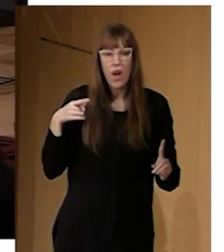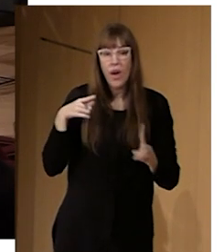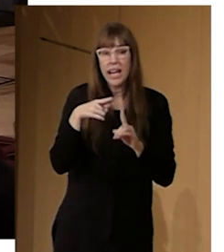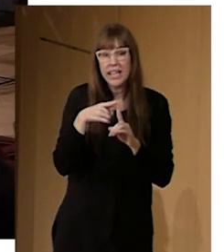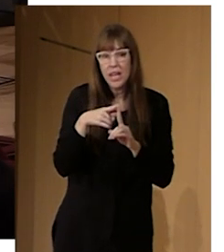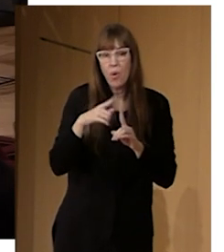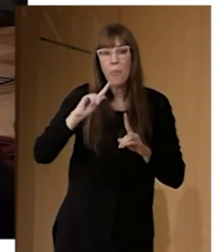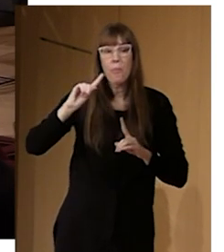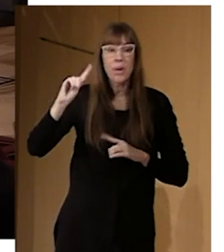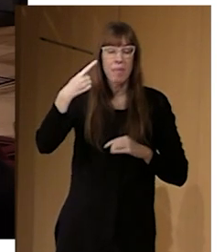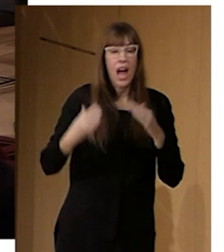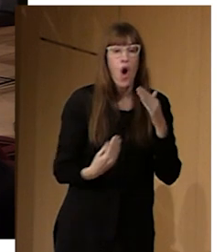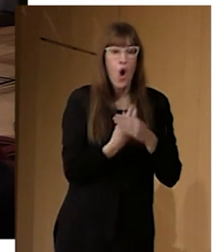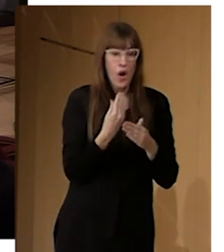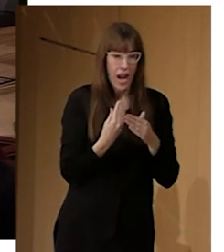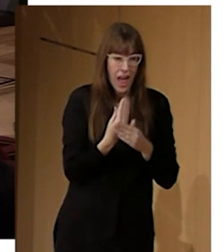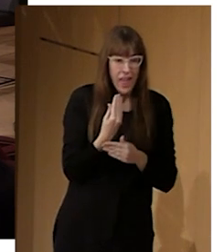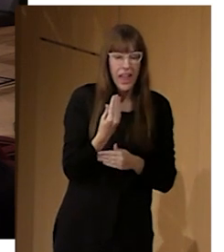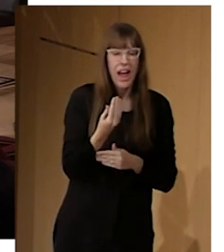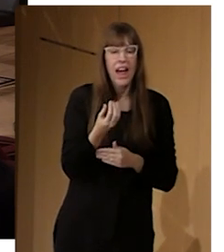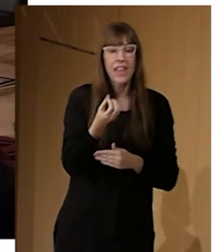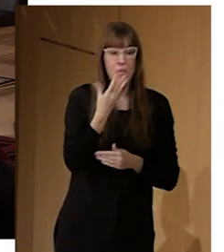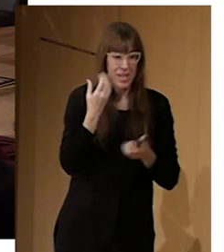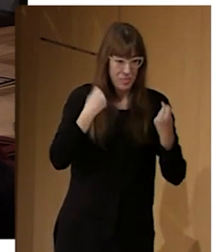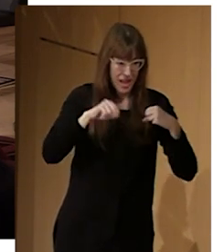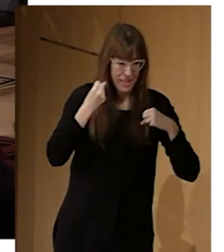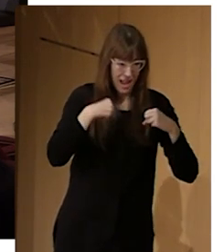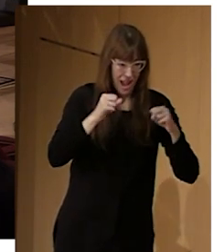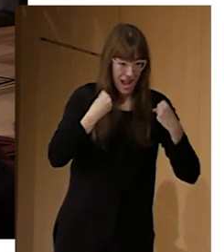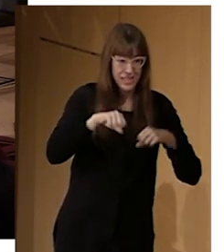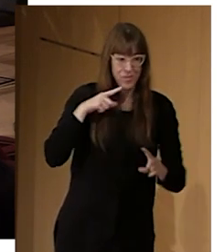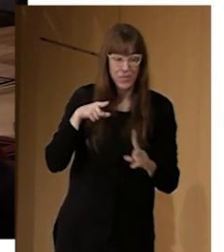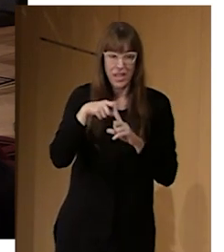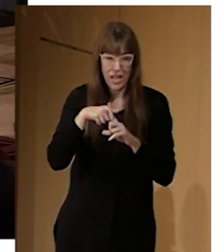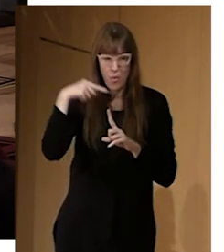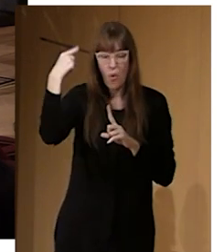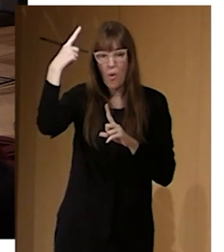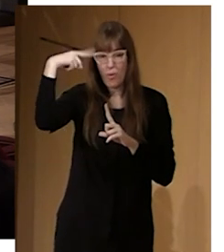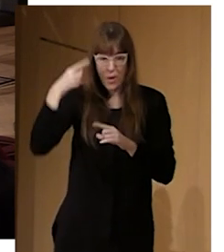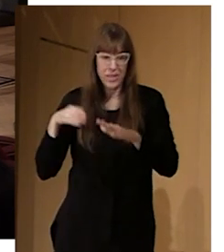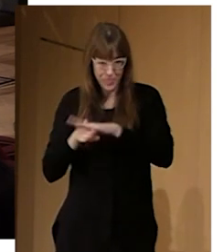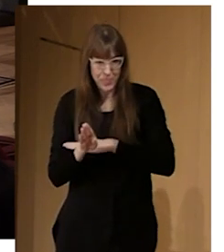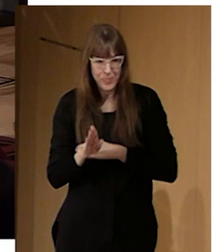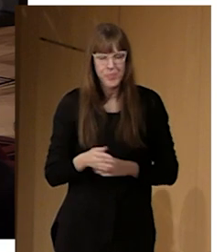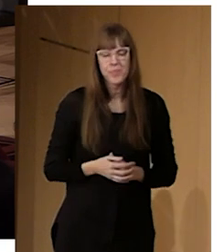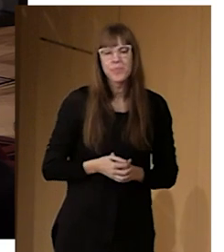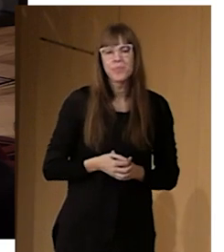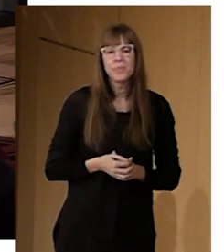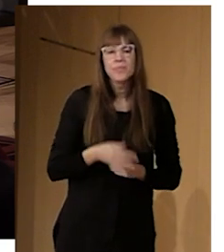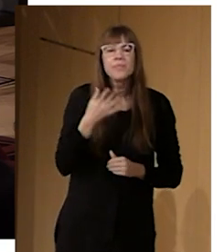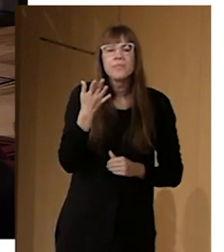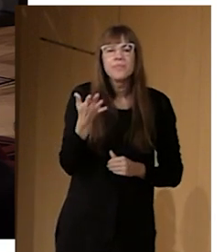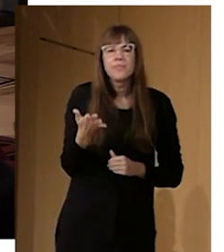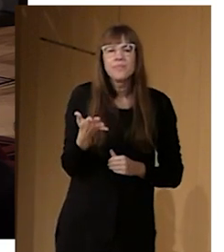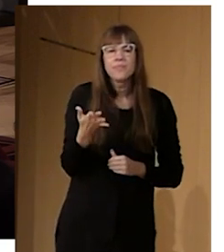buenas prácticas en inclusión y en accesibilidad que organizamos desde la red de acerca cultura Madrid La idea es poder organizar una